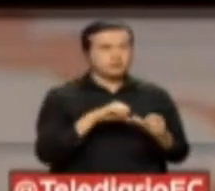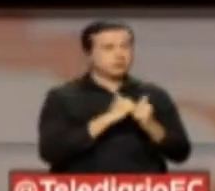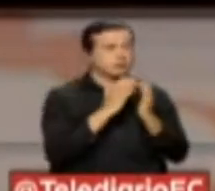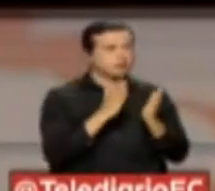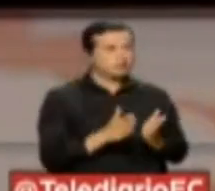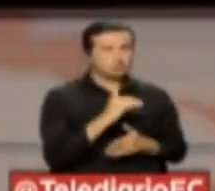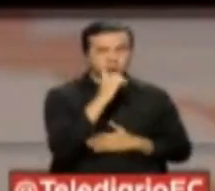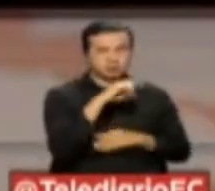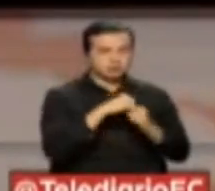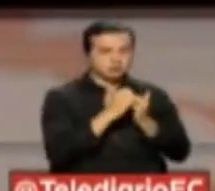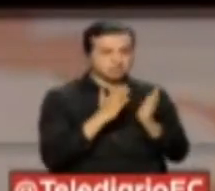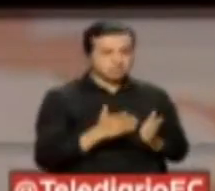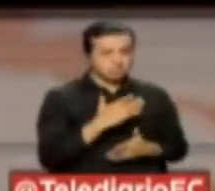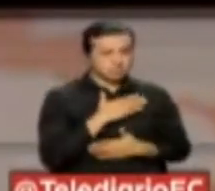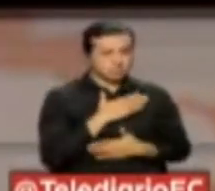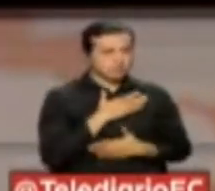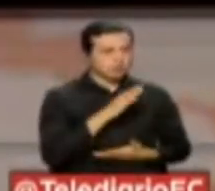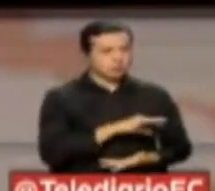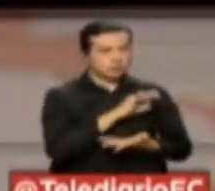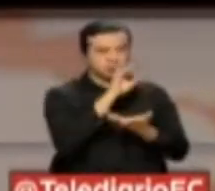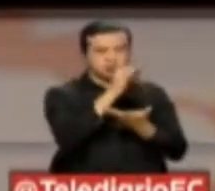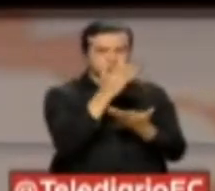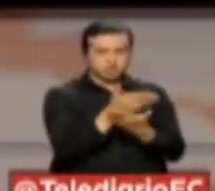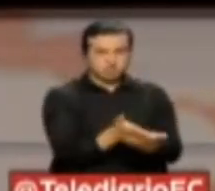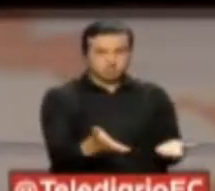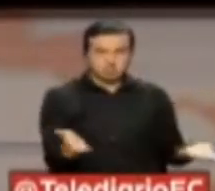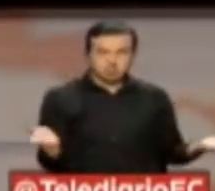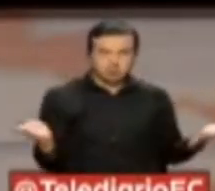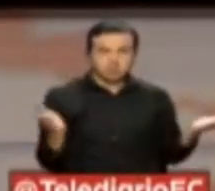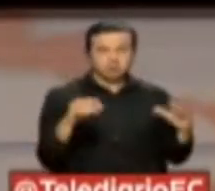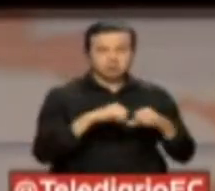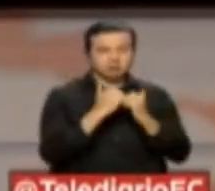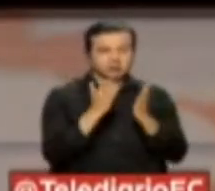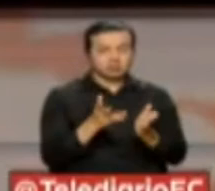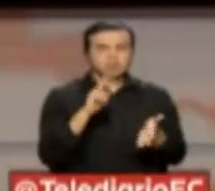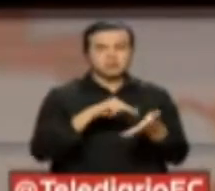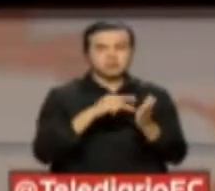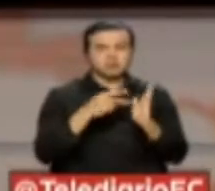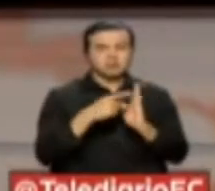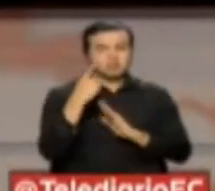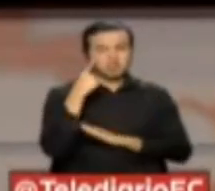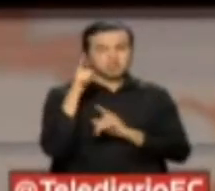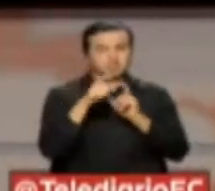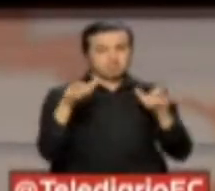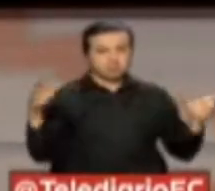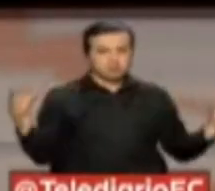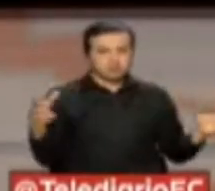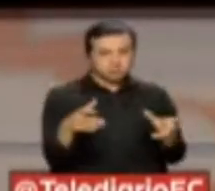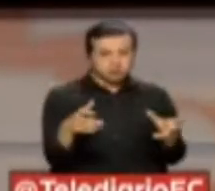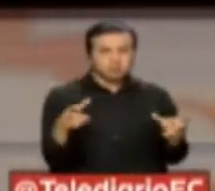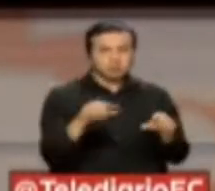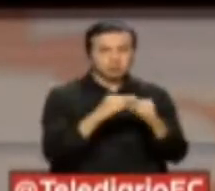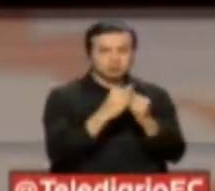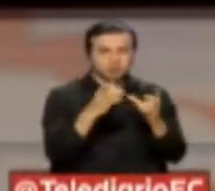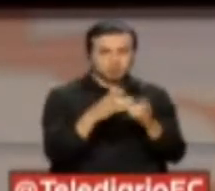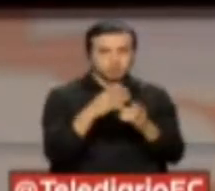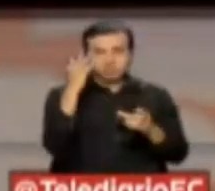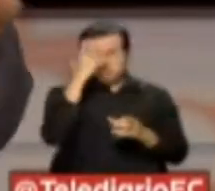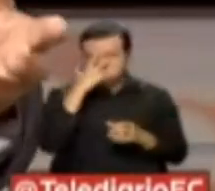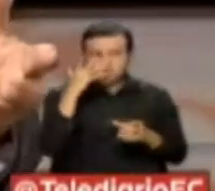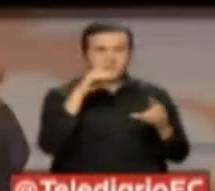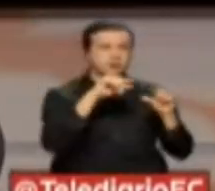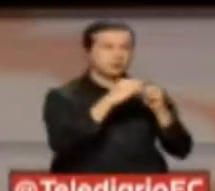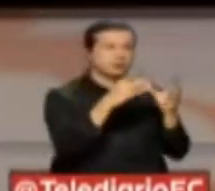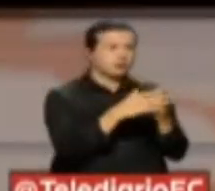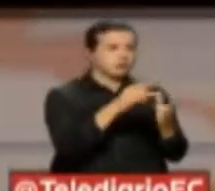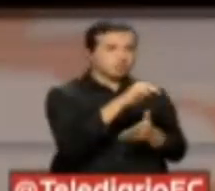tiene en cada provincia una asambleísta ahí está la participación los asambleísta representan a una población a una población en el gran las da una